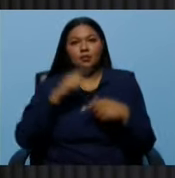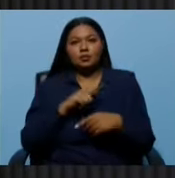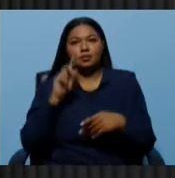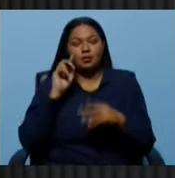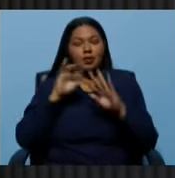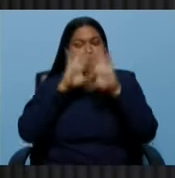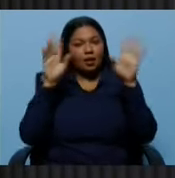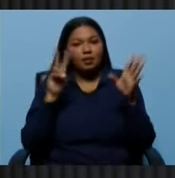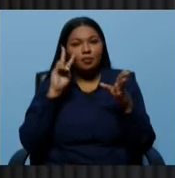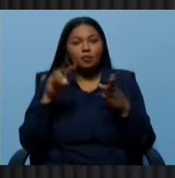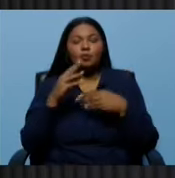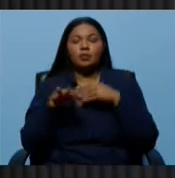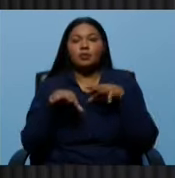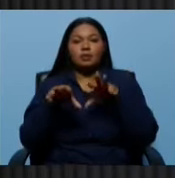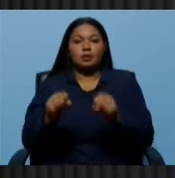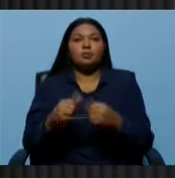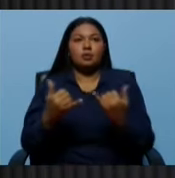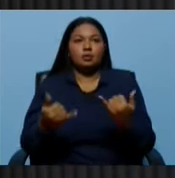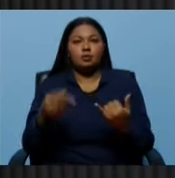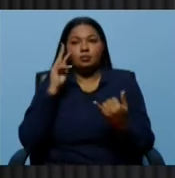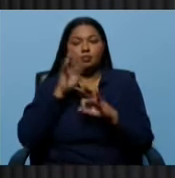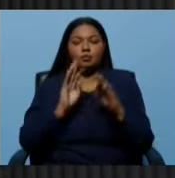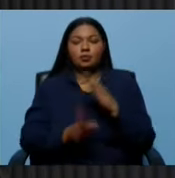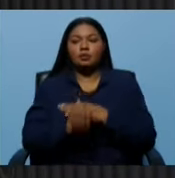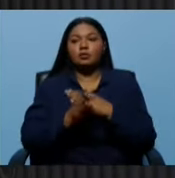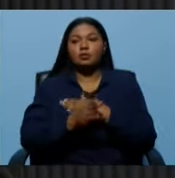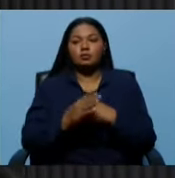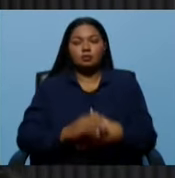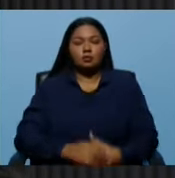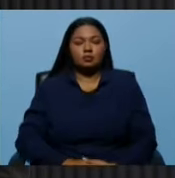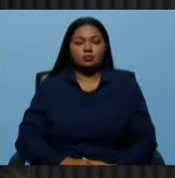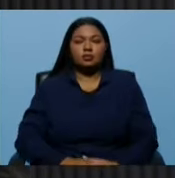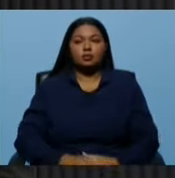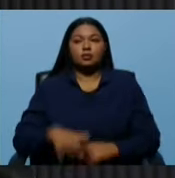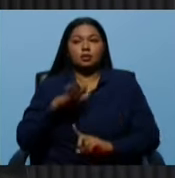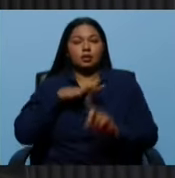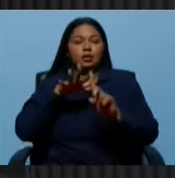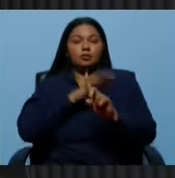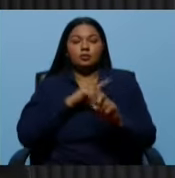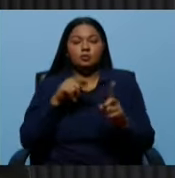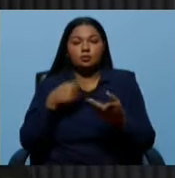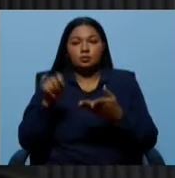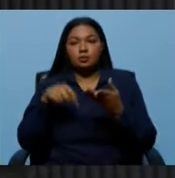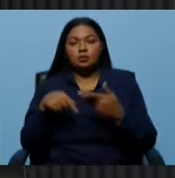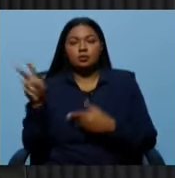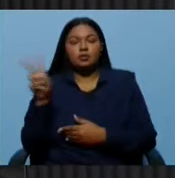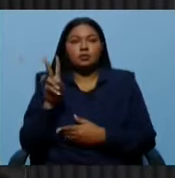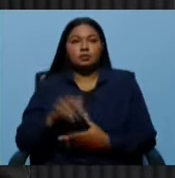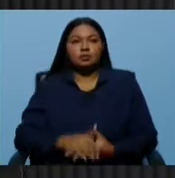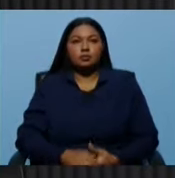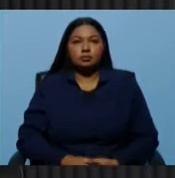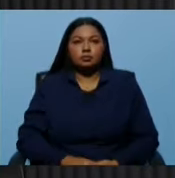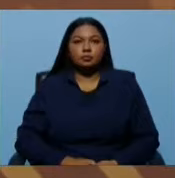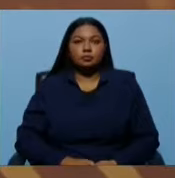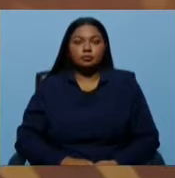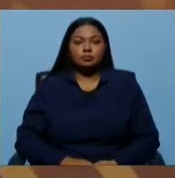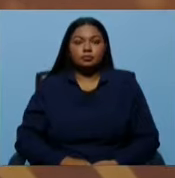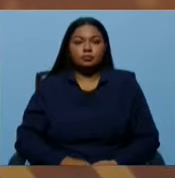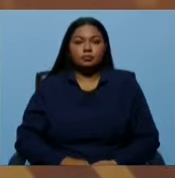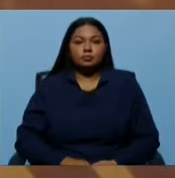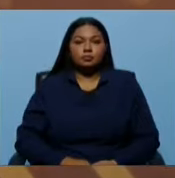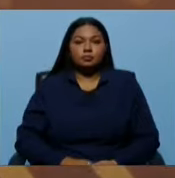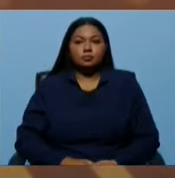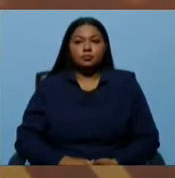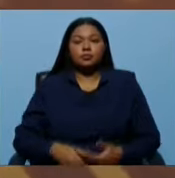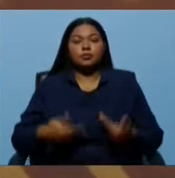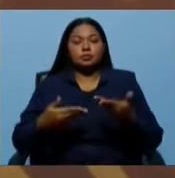como el imperialismo, la derecha, ha estado permanentemente en el acecho en contra de Venezuela. Fíjense, y para salirle el paso a todo ese acecho